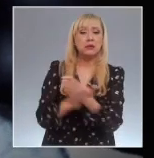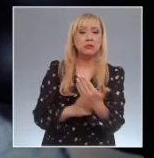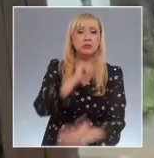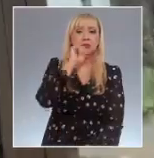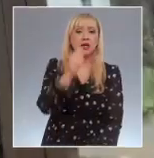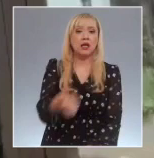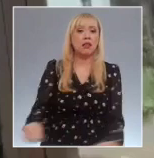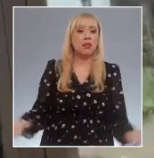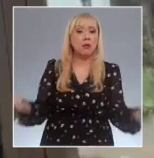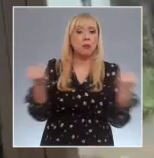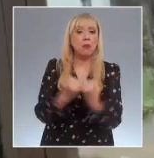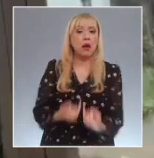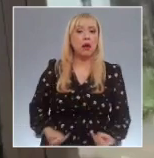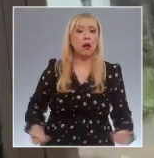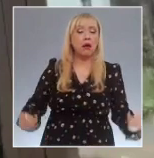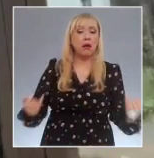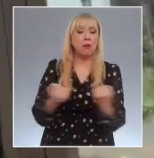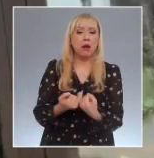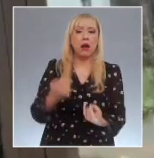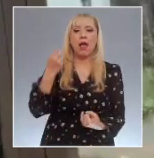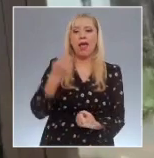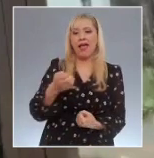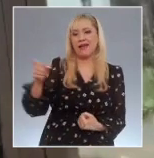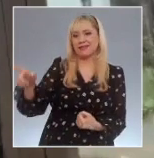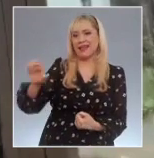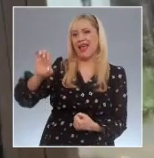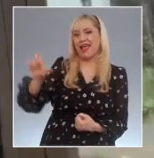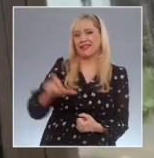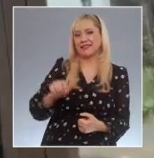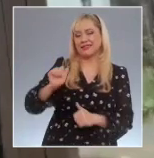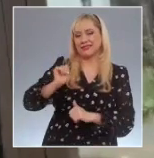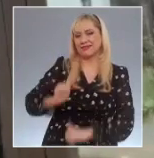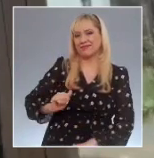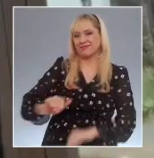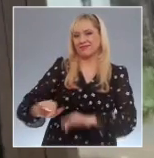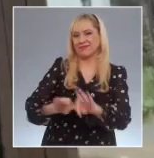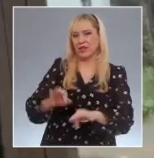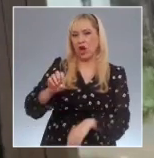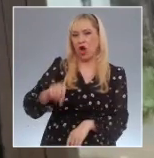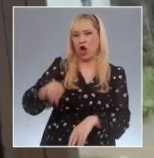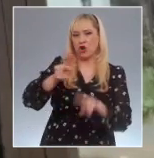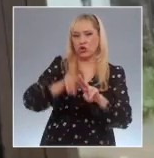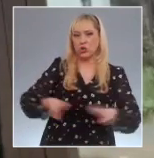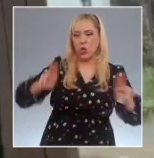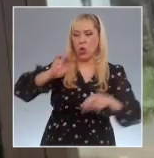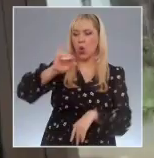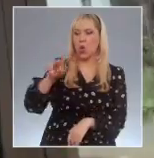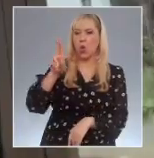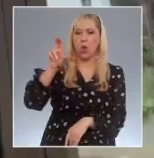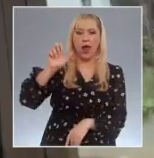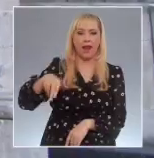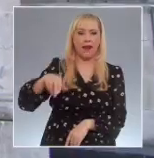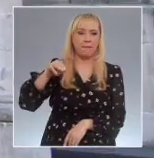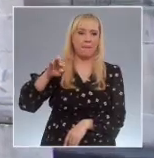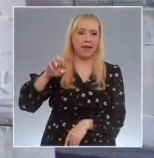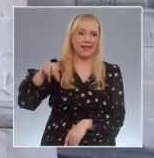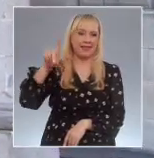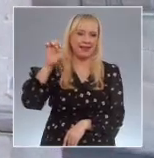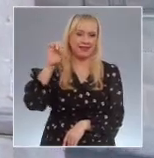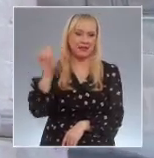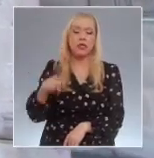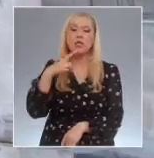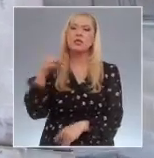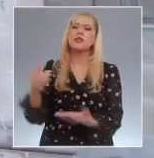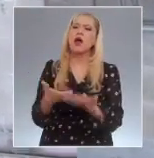sobre el tema, el exrelator de la ONU, Juan Méndez, destacó como aportes relevantes para la adecuada investigación de la tortura los